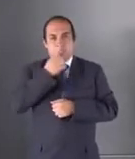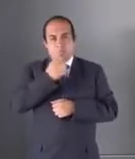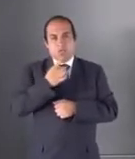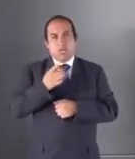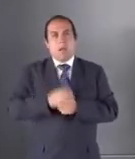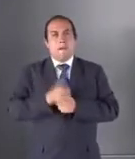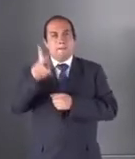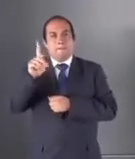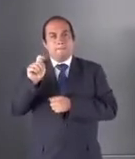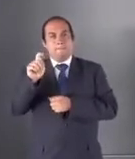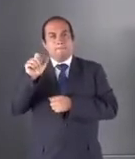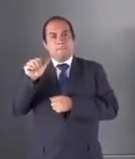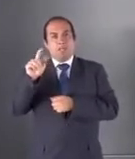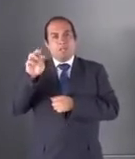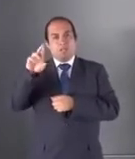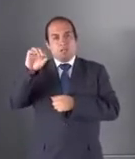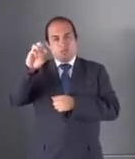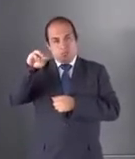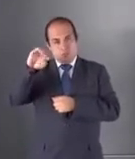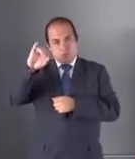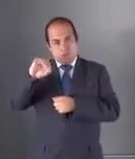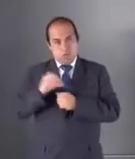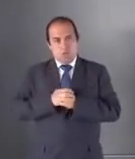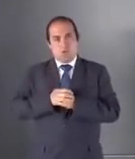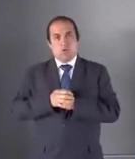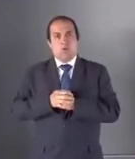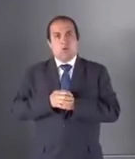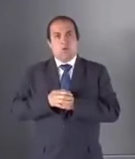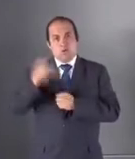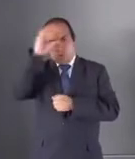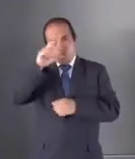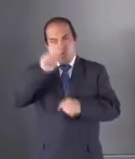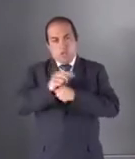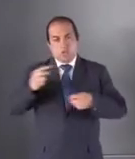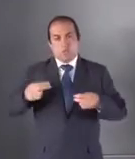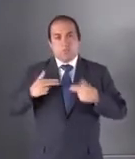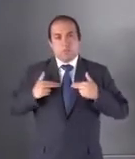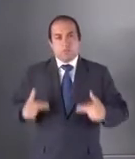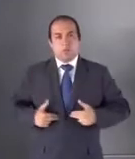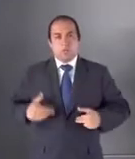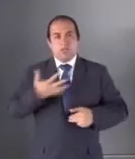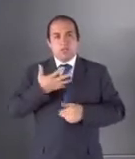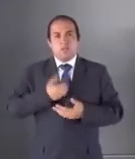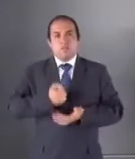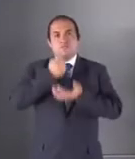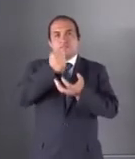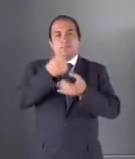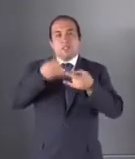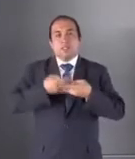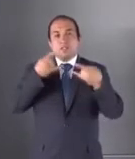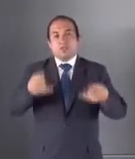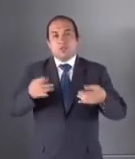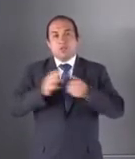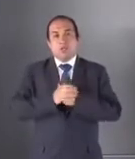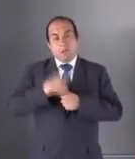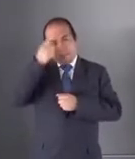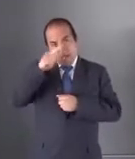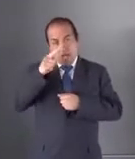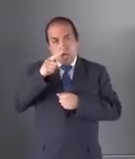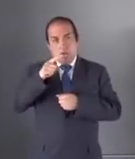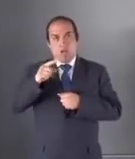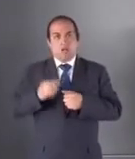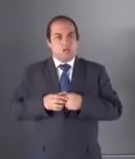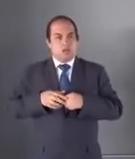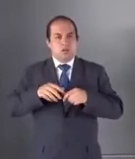de la humanidad, tiene una inversión histórica para la recuperación de sus canales, de los humedales, de los lagos de